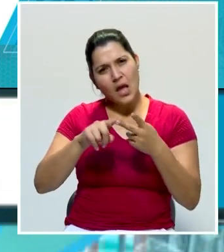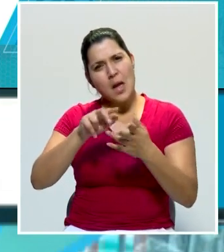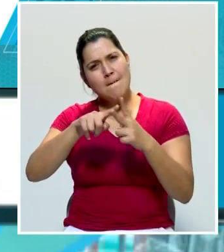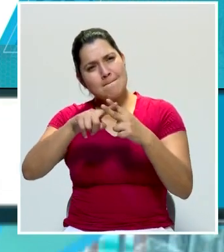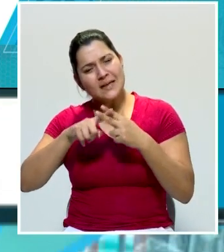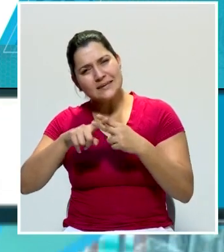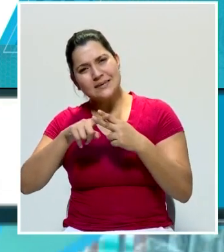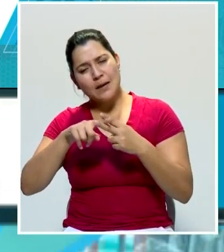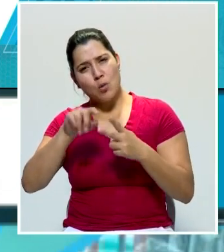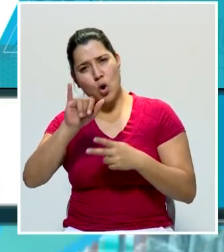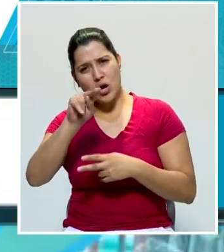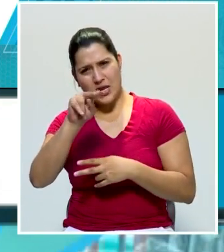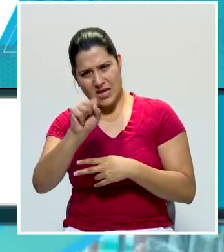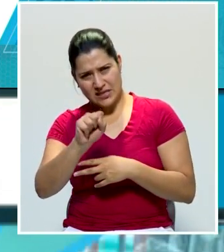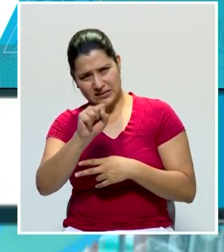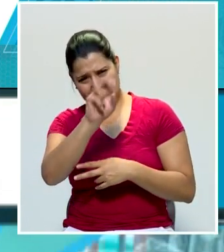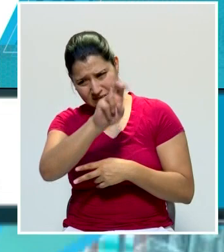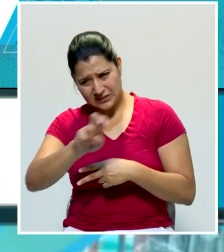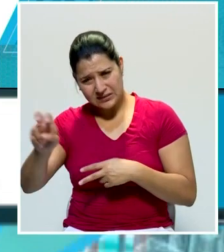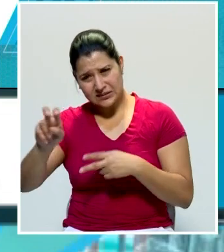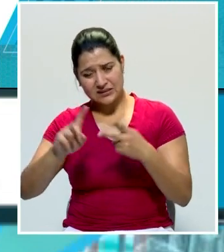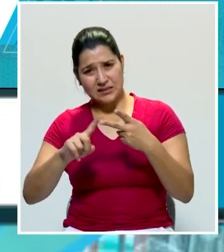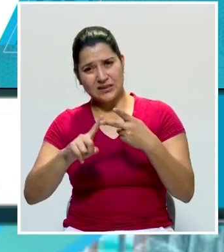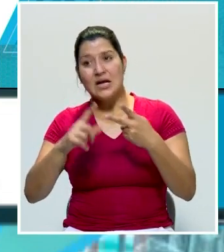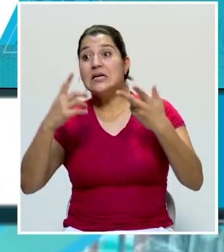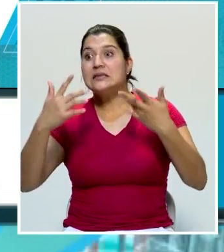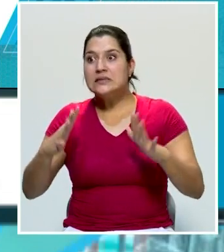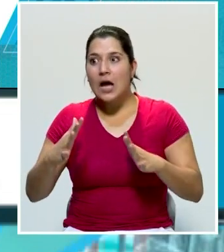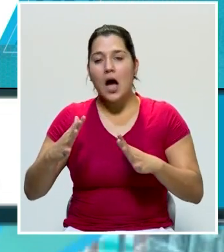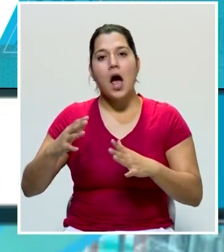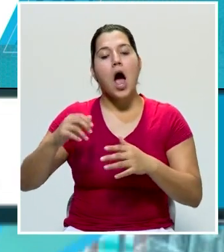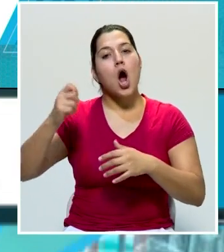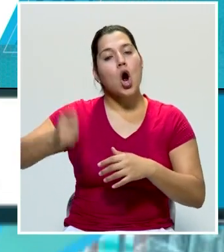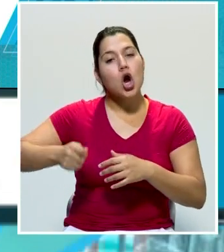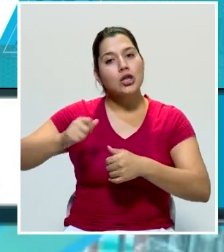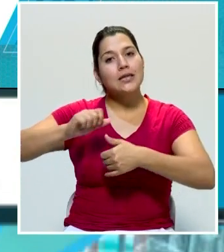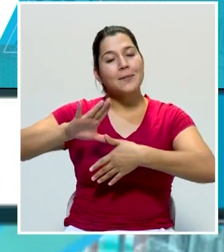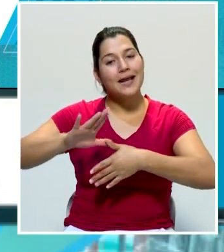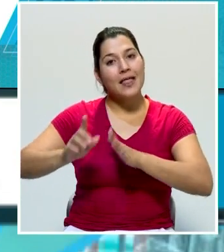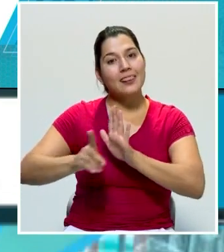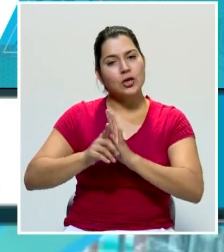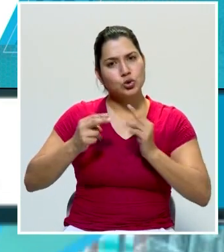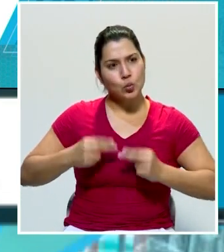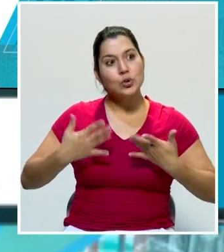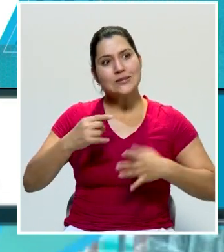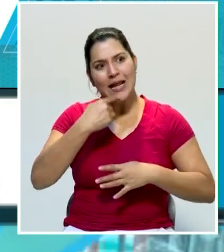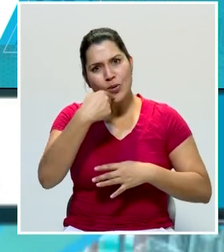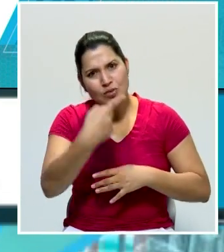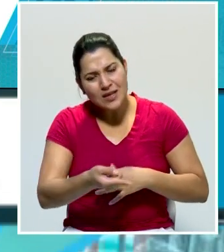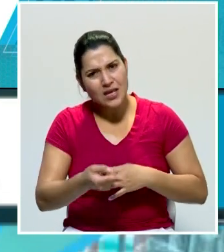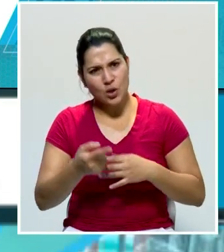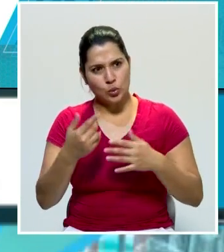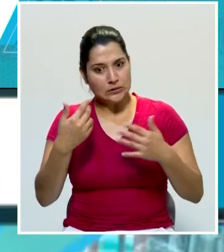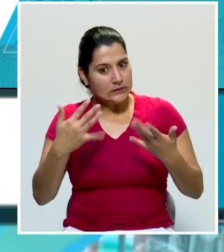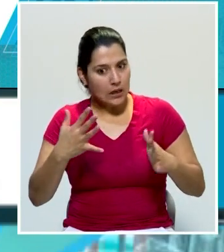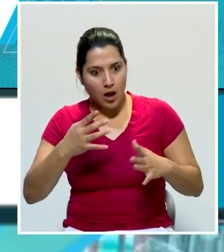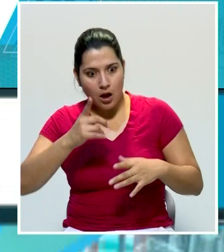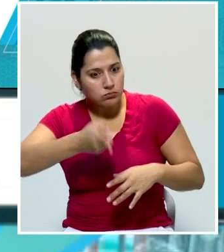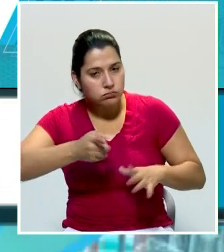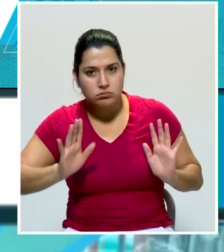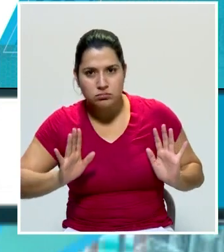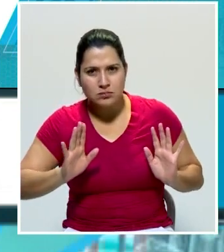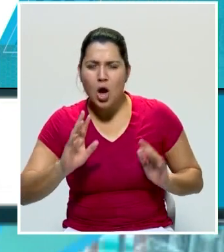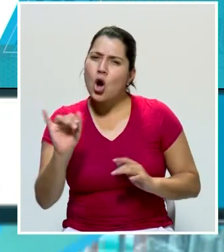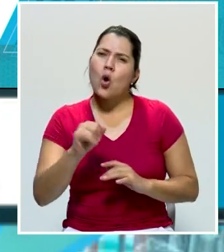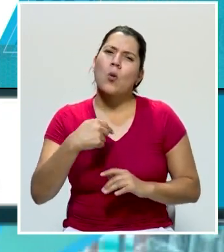Sala Constitucional lo dijo, está superado, que ya la Corte Interamericana de Derechos Humanos lo dijo, o sea, que ya no tiene por qué, es como que yo